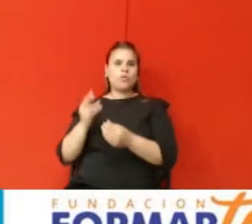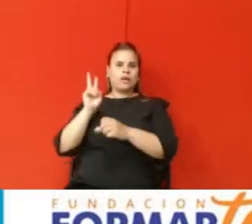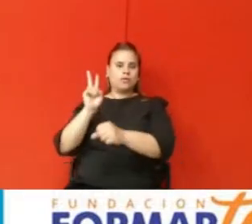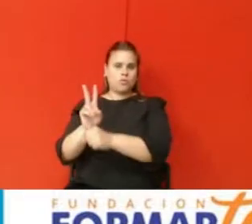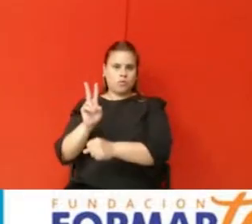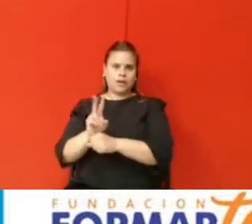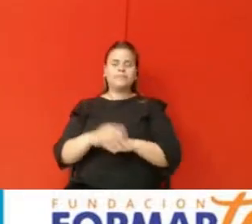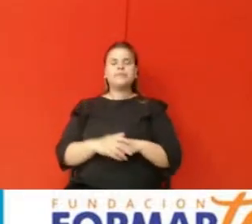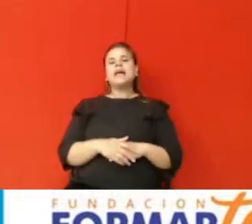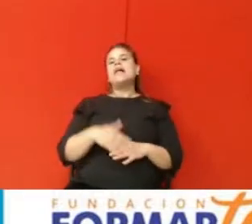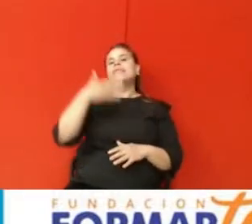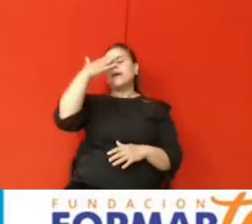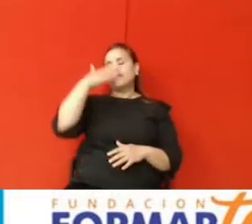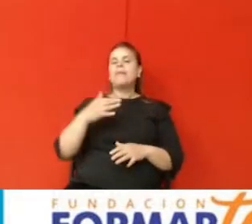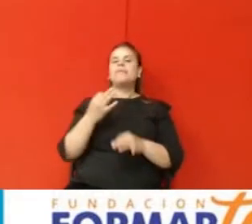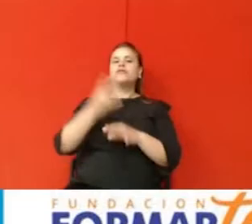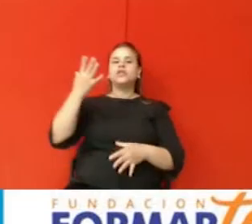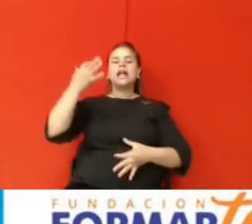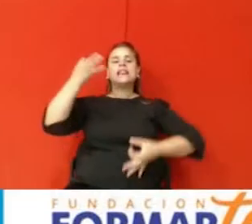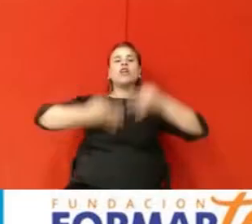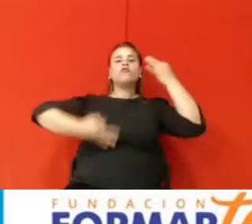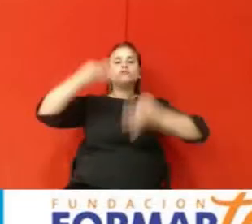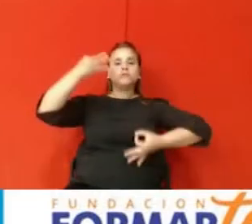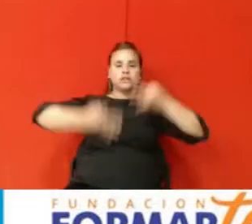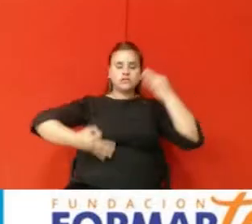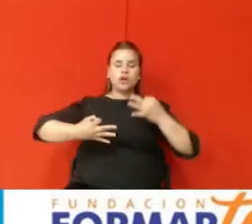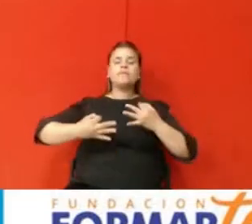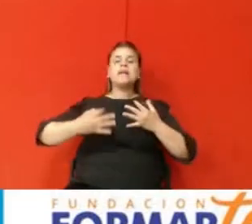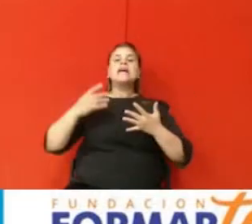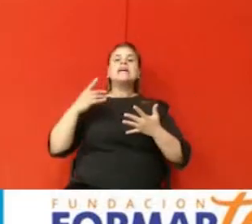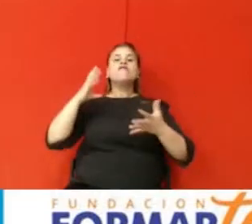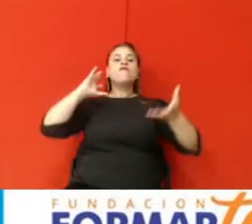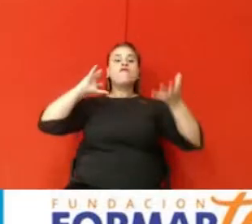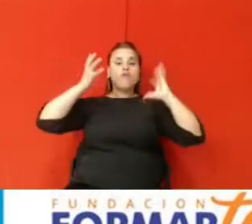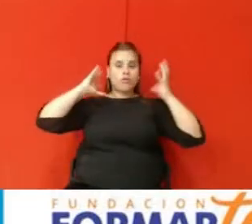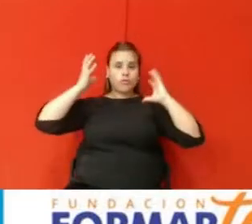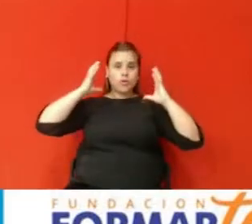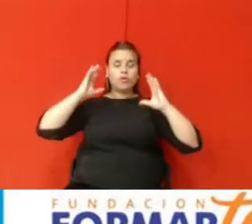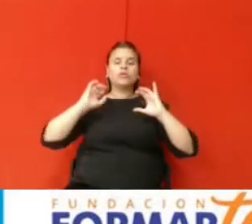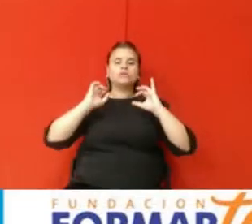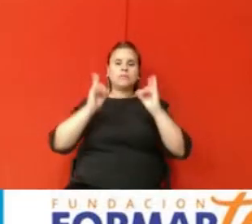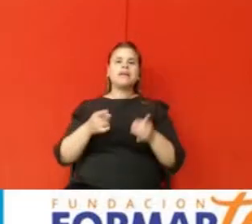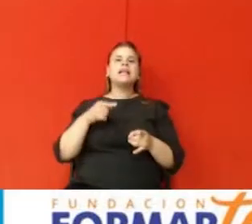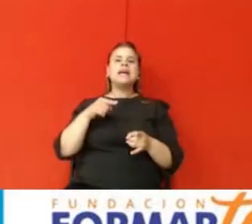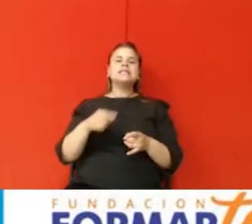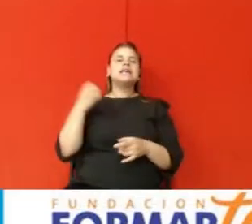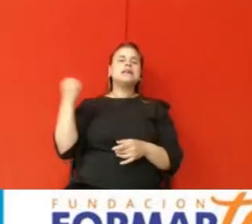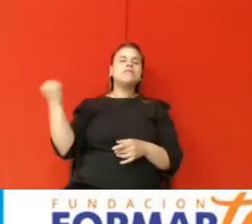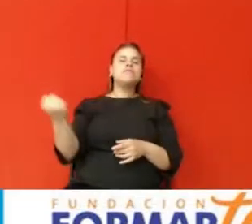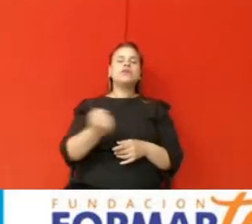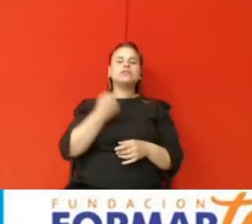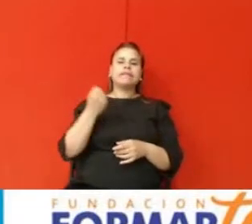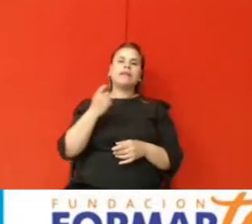trabaja en los gustos y las preferencias y el fonoaudiólogo, en este caso, que trabaja mucho con el tema